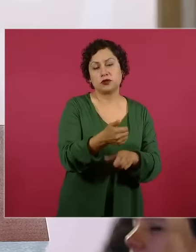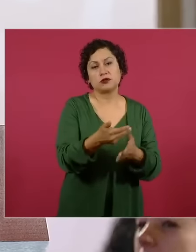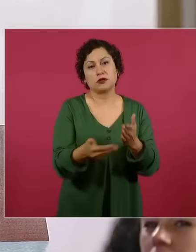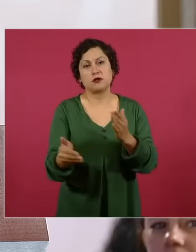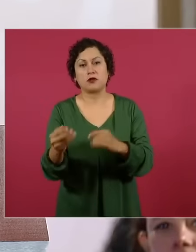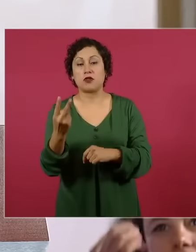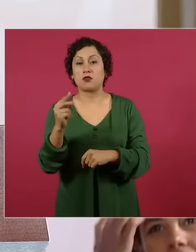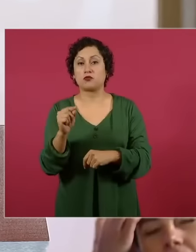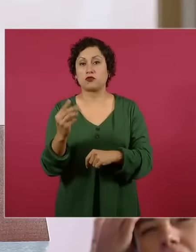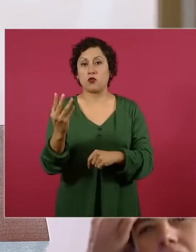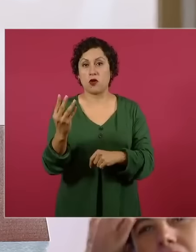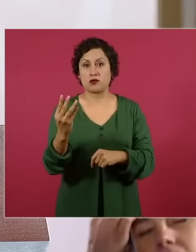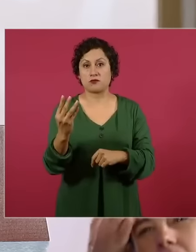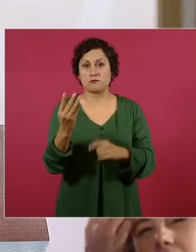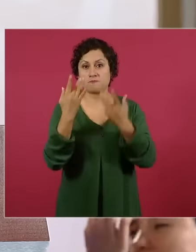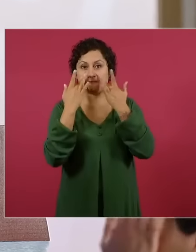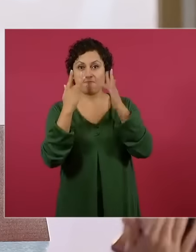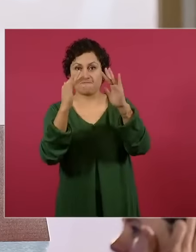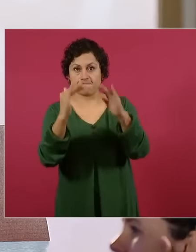2.4.